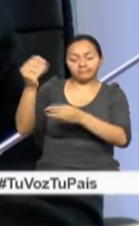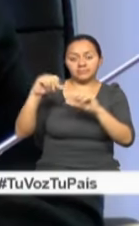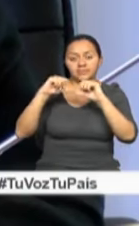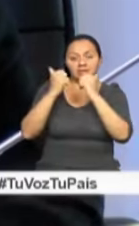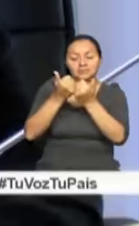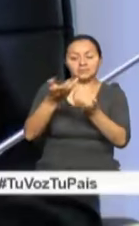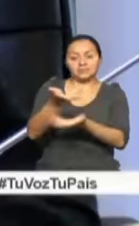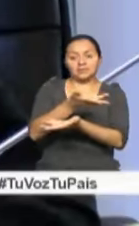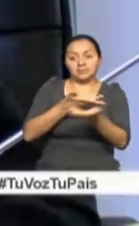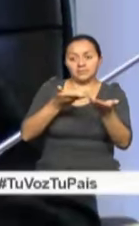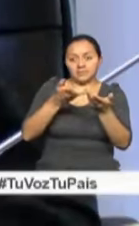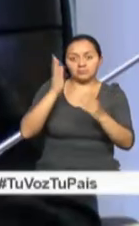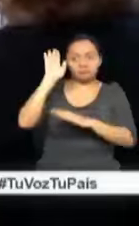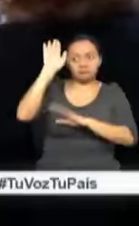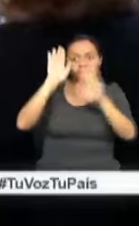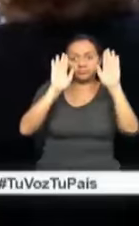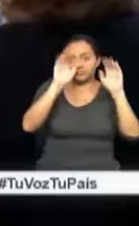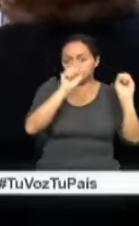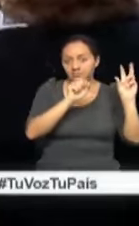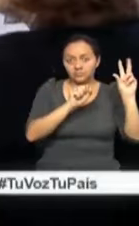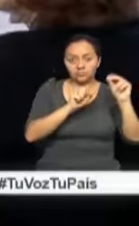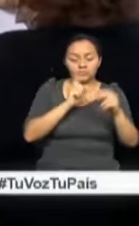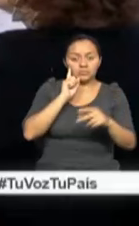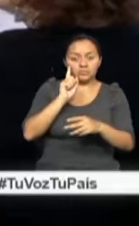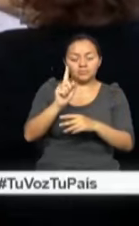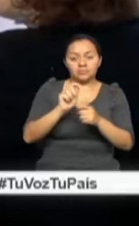Asamblea para que la misma los ratifique.